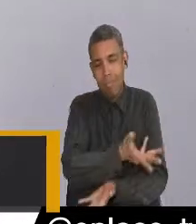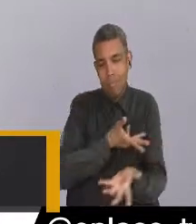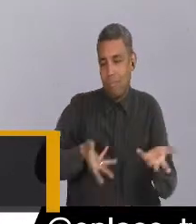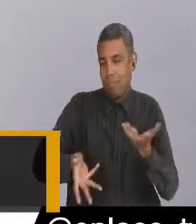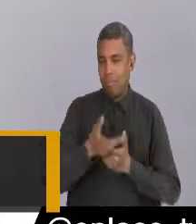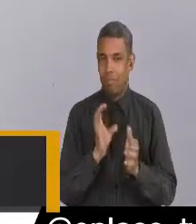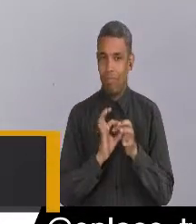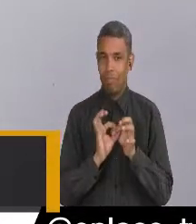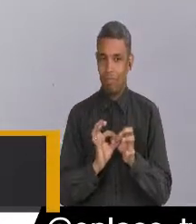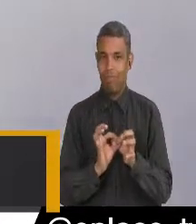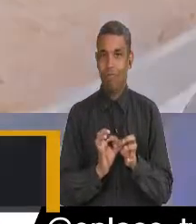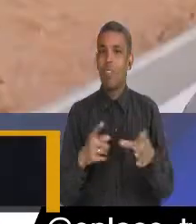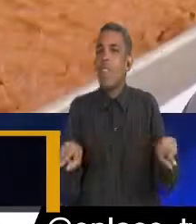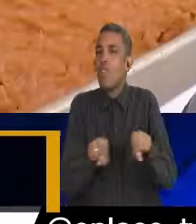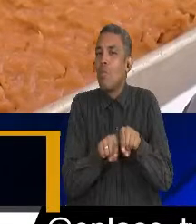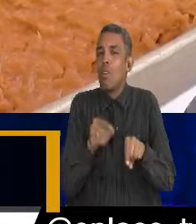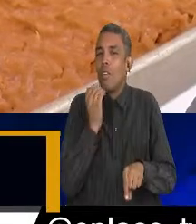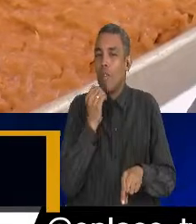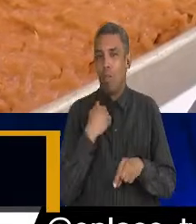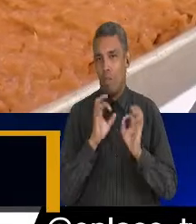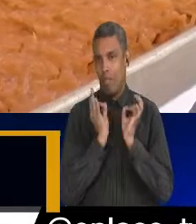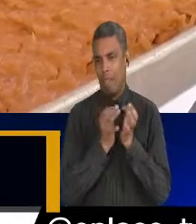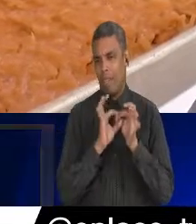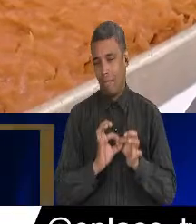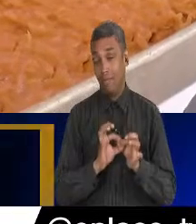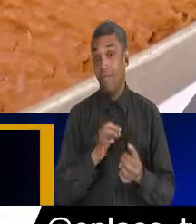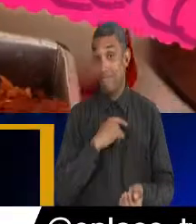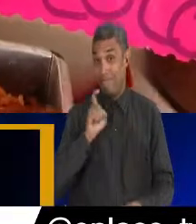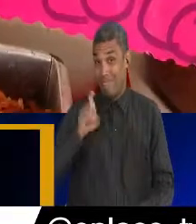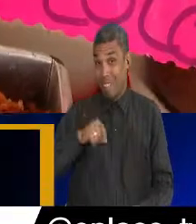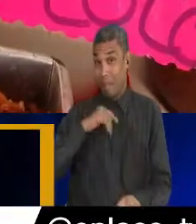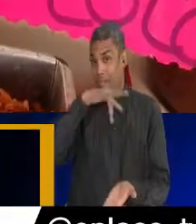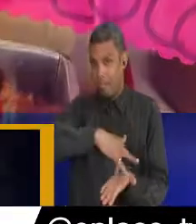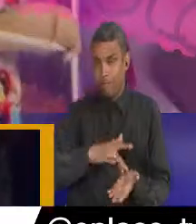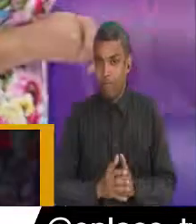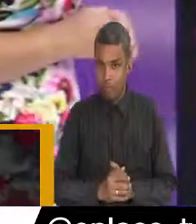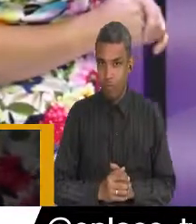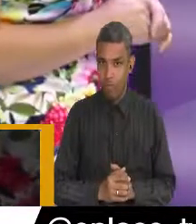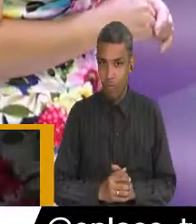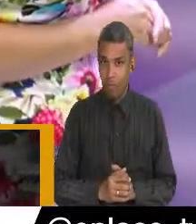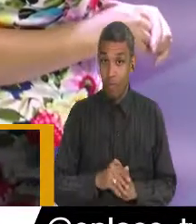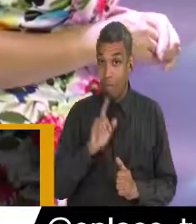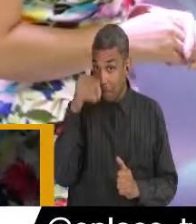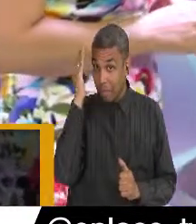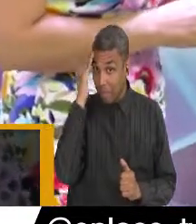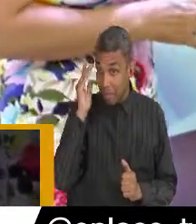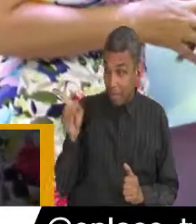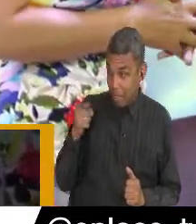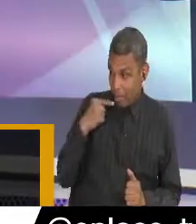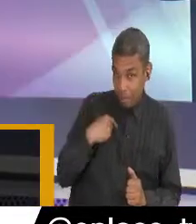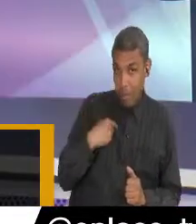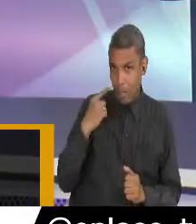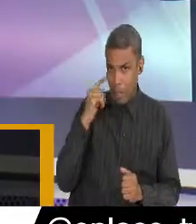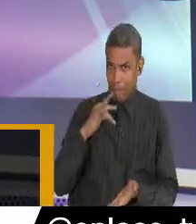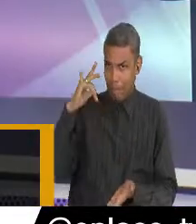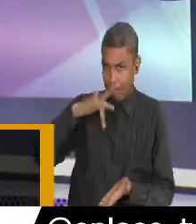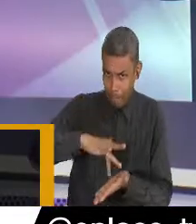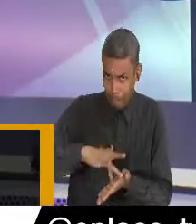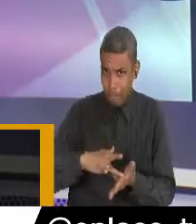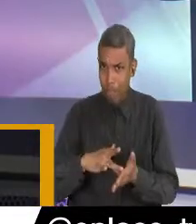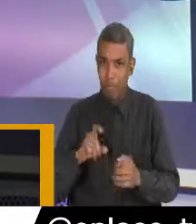muy familiares, es por eso que debemos participar. Muchísimas gracias, ya lo saben, es una actividad que ustedes no se pueden perder. Y entre tanto, nosotros